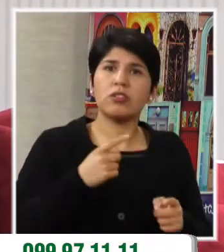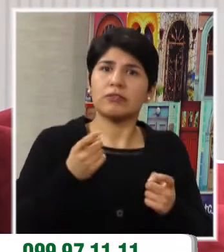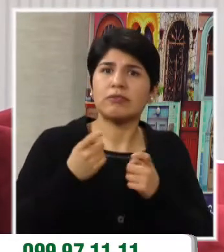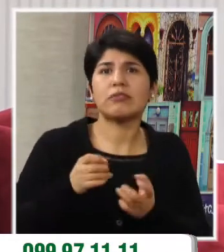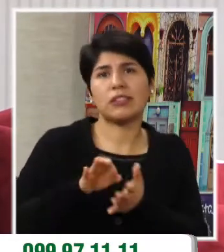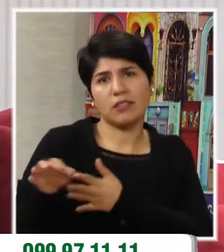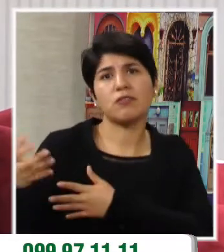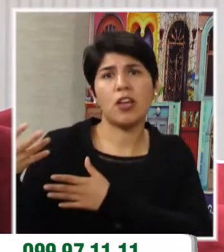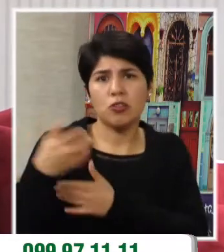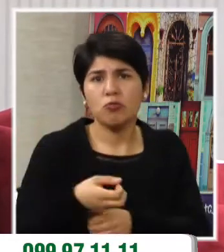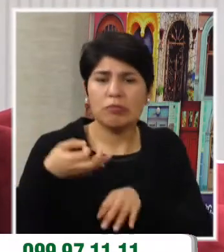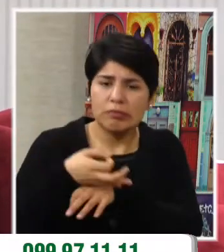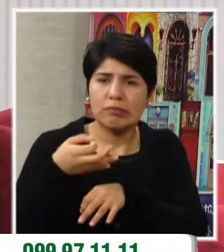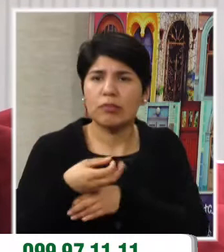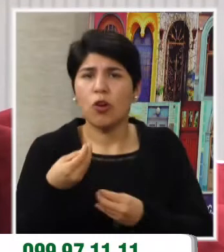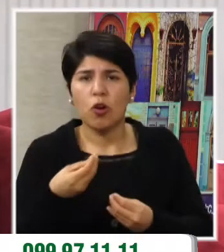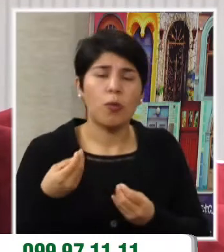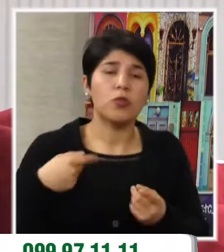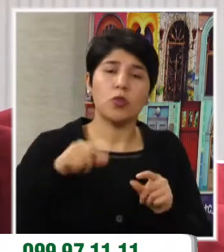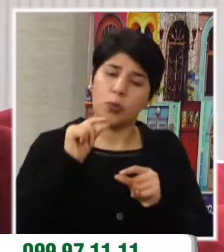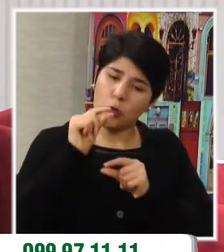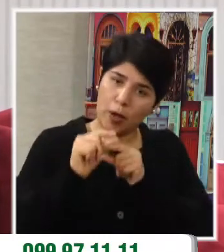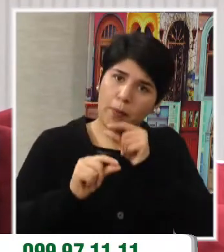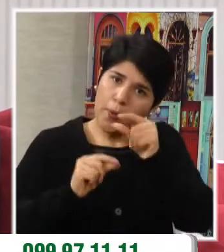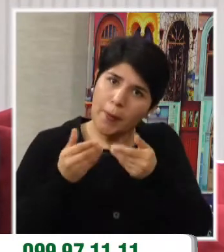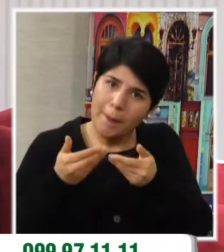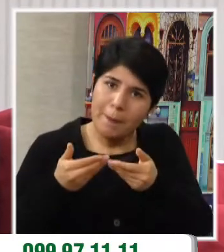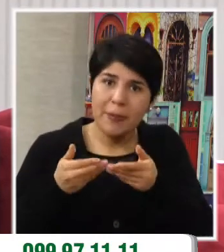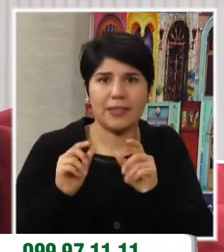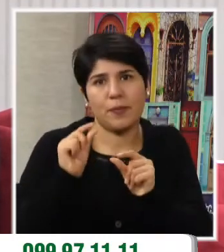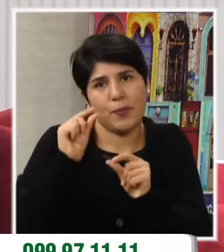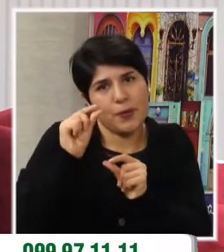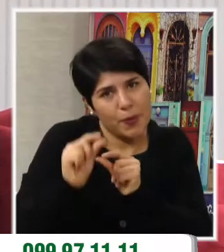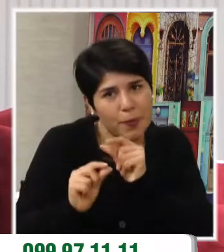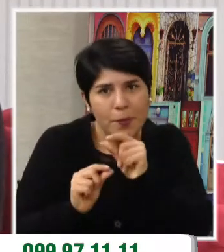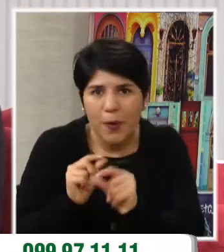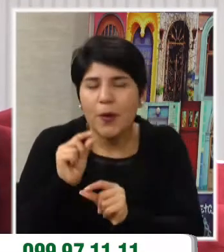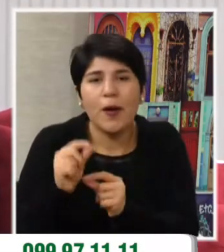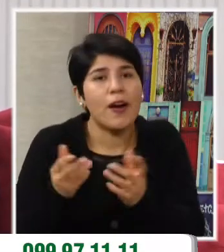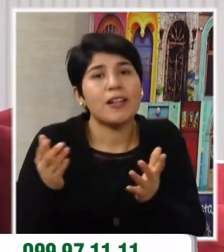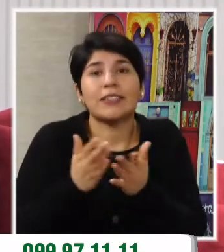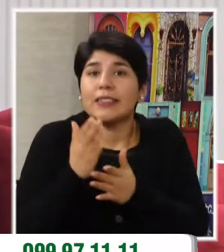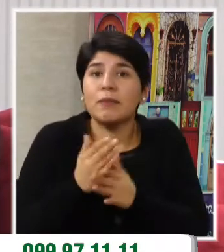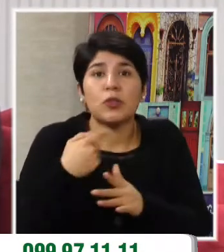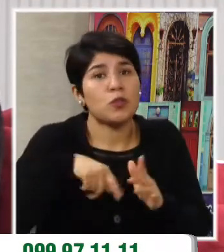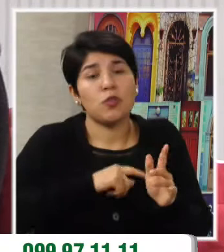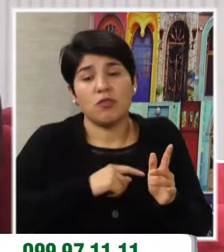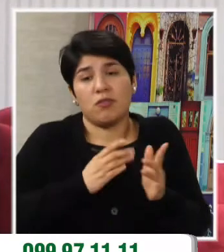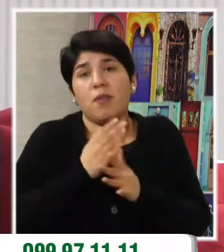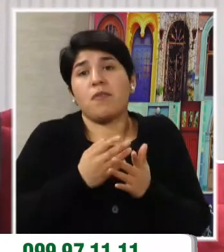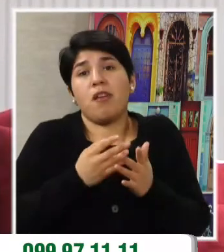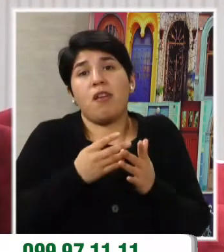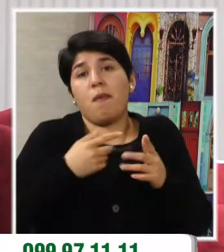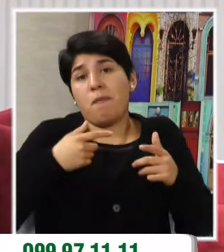el servicio nosotros de a poquito vamos a empezar pero muy poquito tenemos que ir siempre por las normas nosotros siempre nos regimos